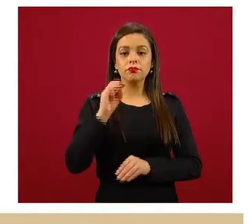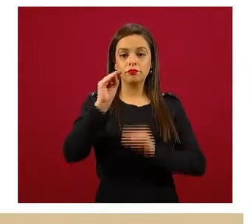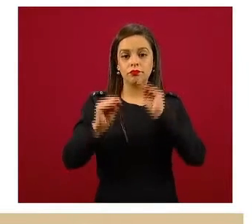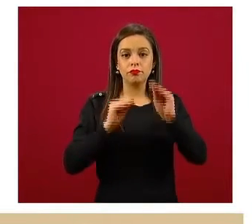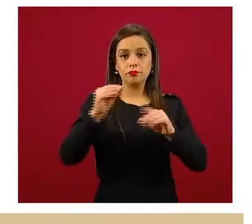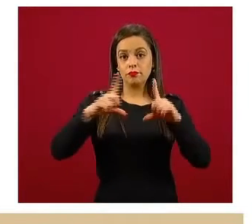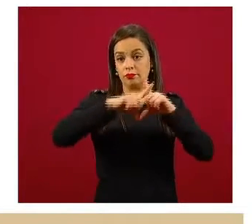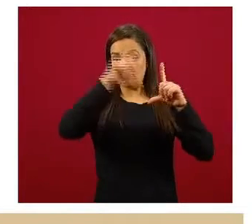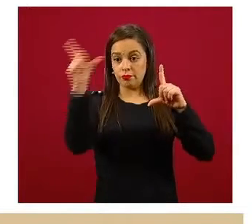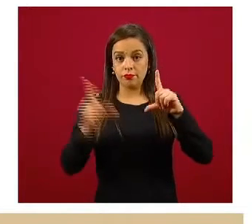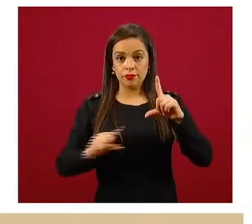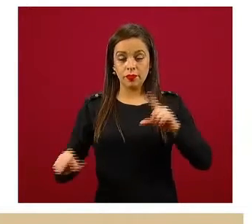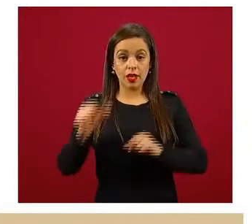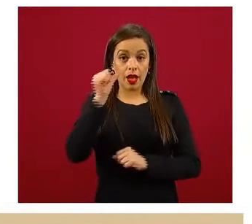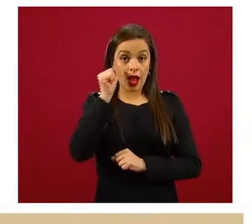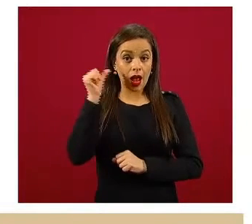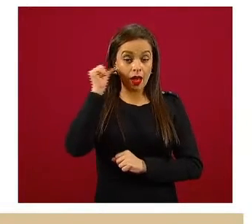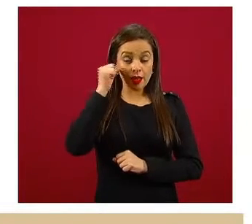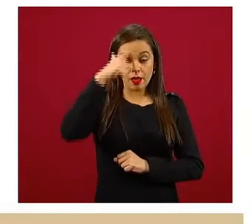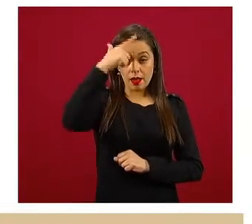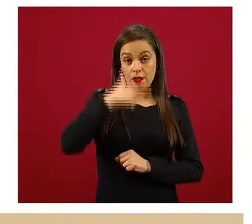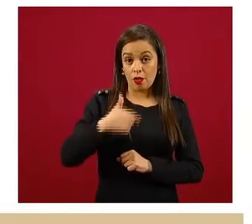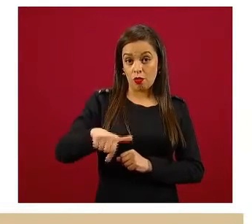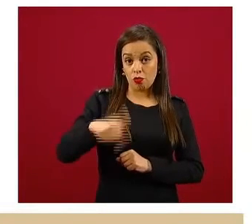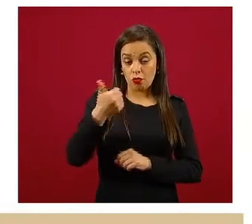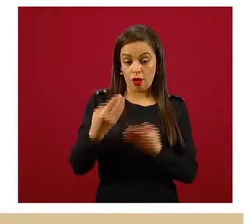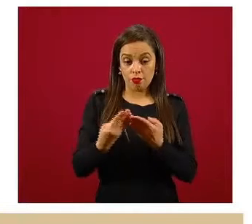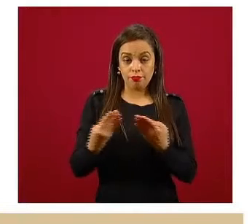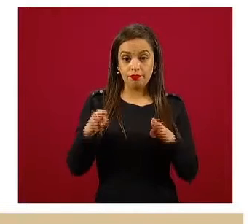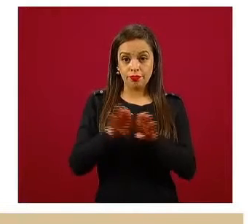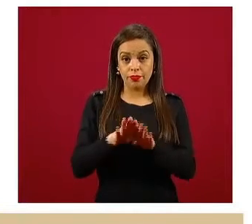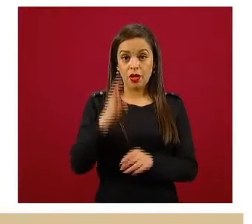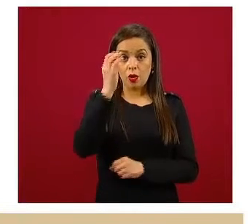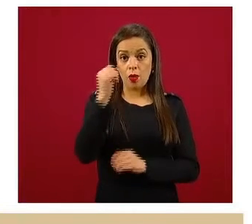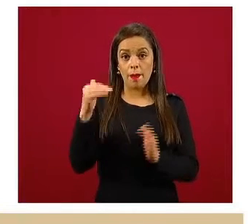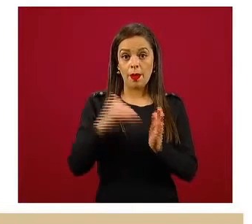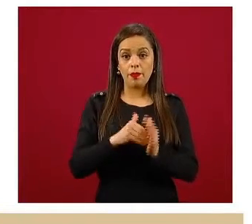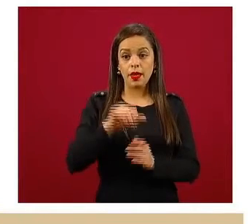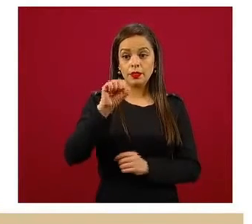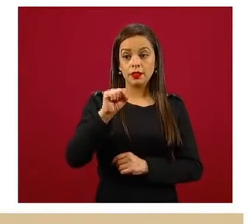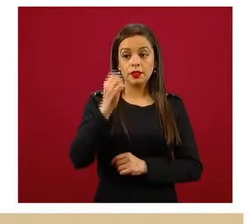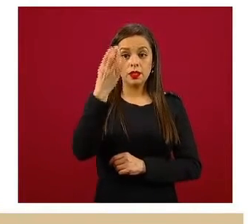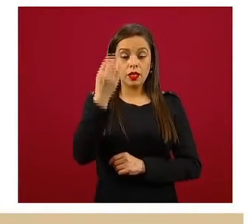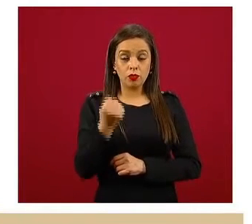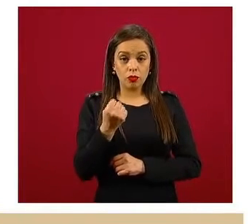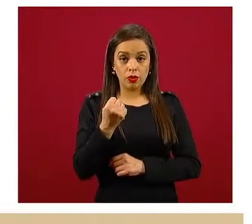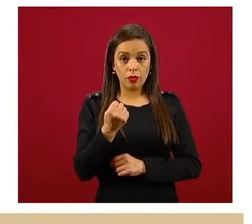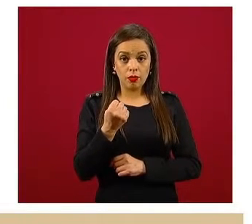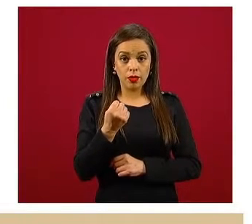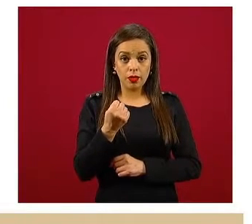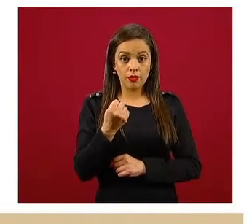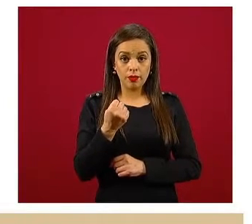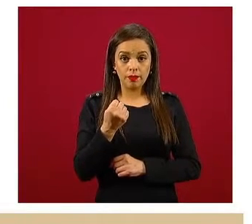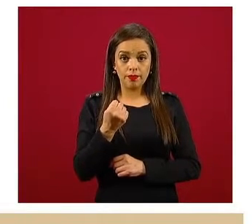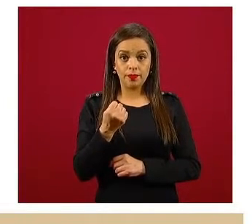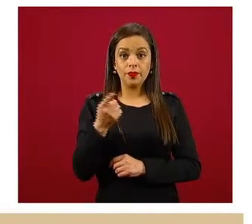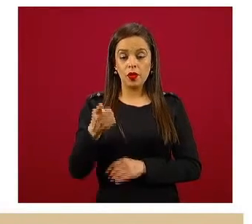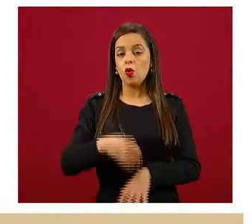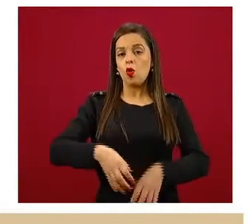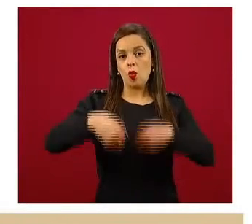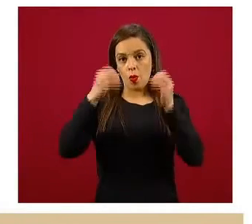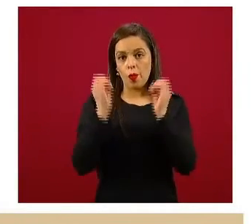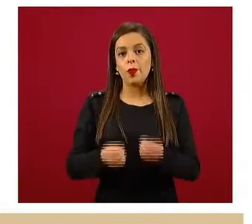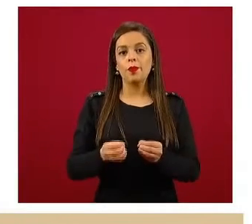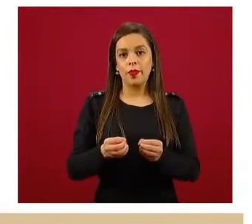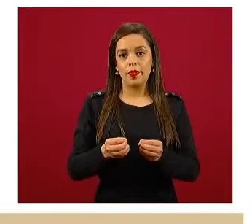reportó al corte de ayer a la medianoche que 9.069 de estas 23.213 estaban ocupadas.